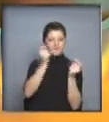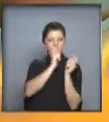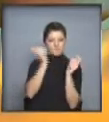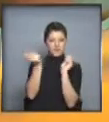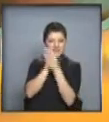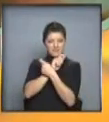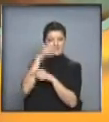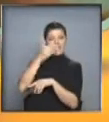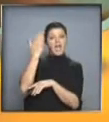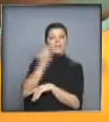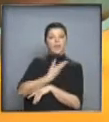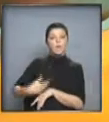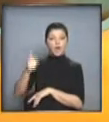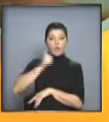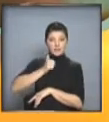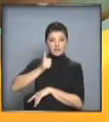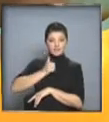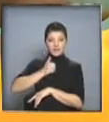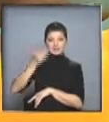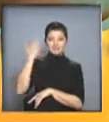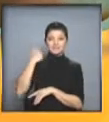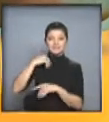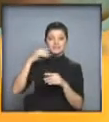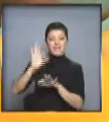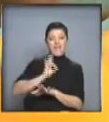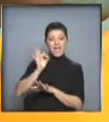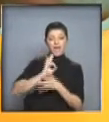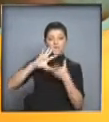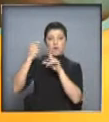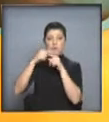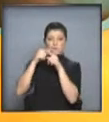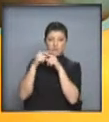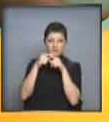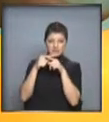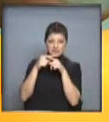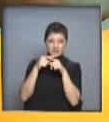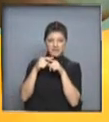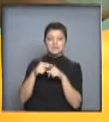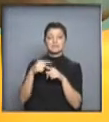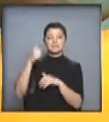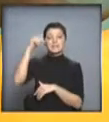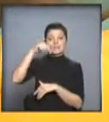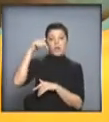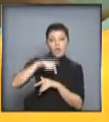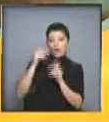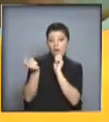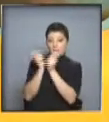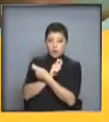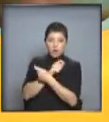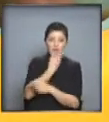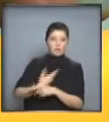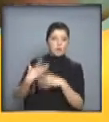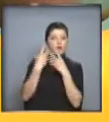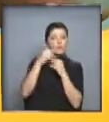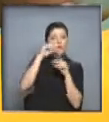fue la dictadura militar, todos los años de neoliberalismo que le hizo tanto daño a nuestro país, que creo que apoyan este nuevo